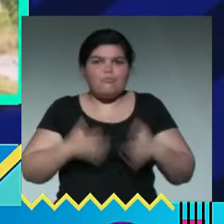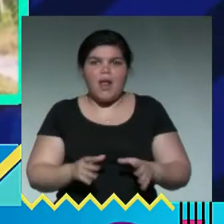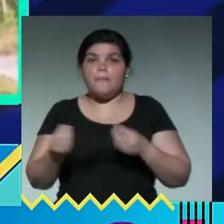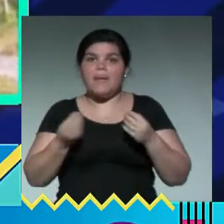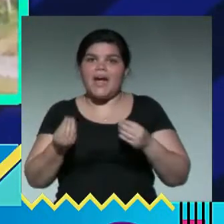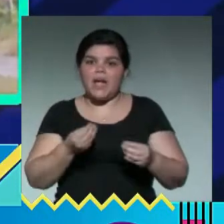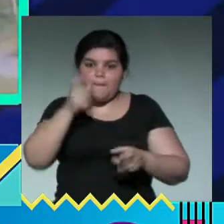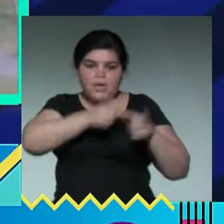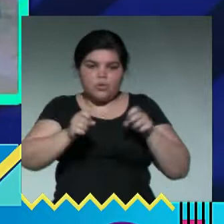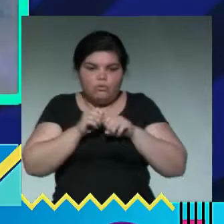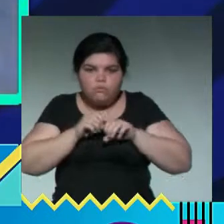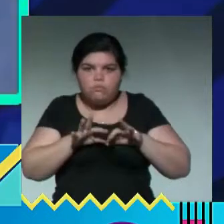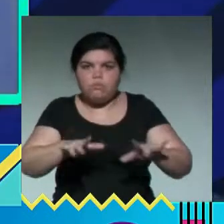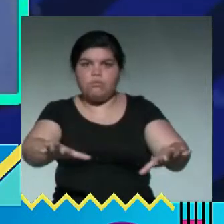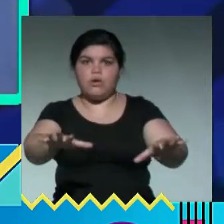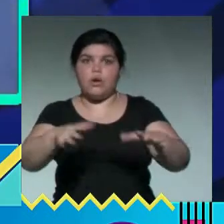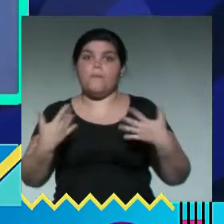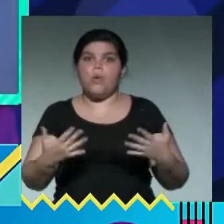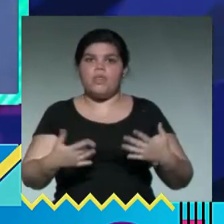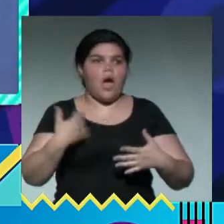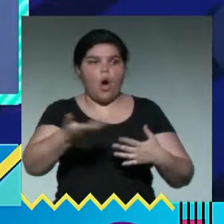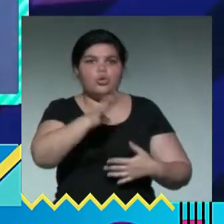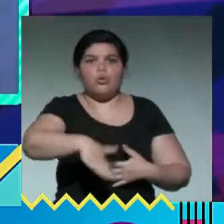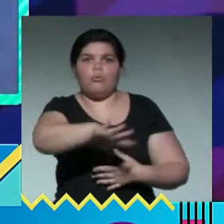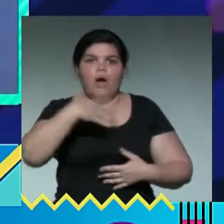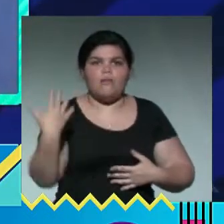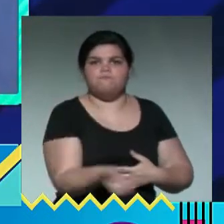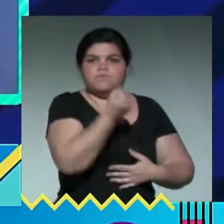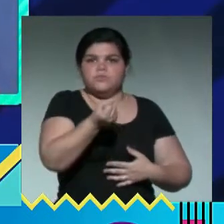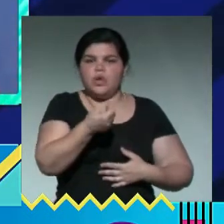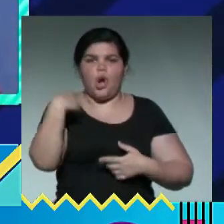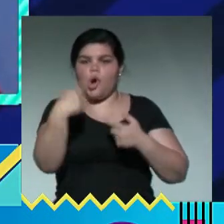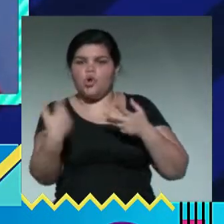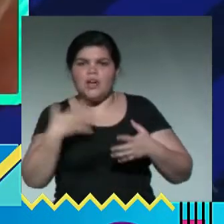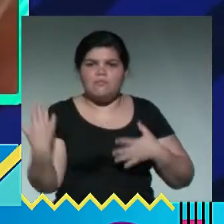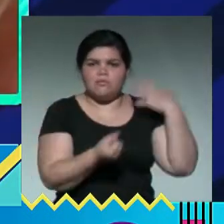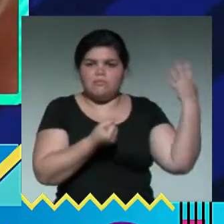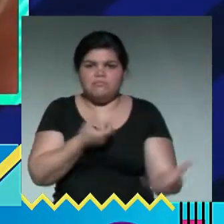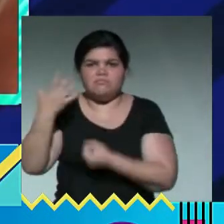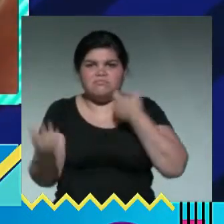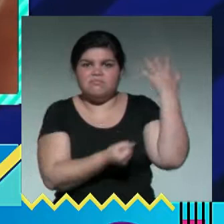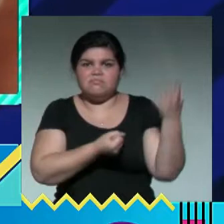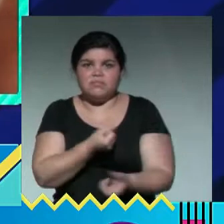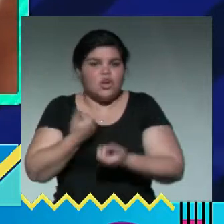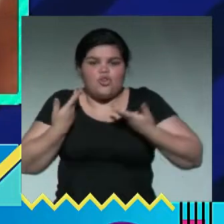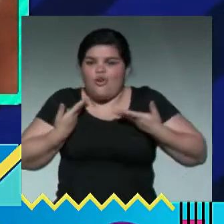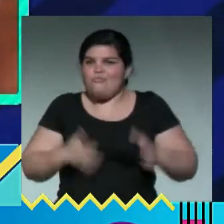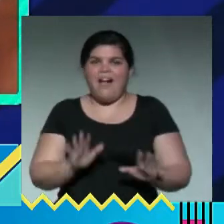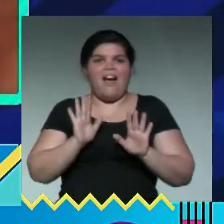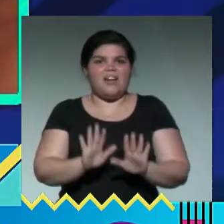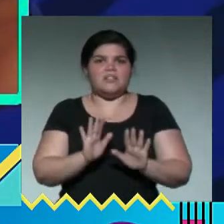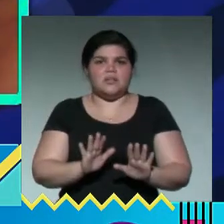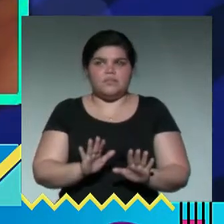expansión, digamos, de obtener otros territorios, de obtener otros recursos. Era una práctica, no